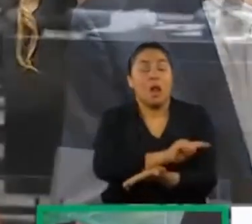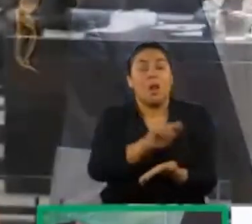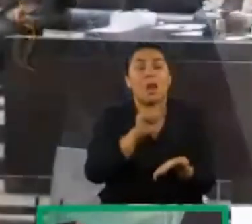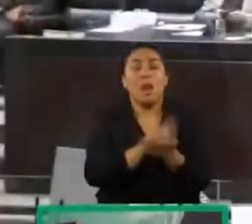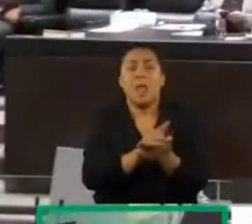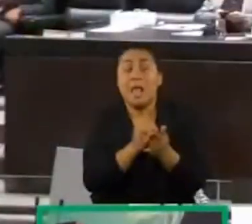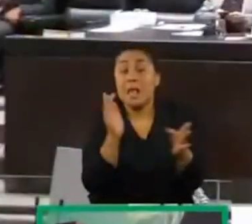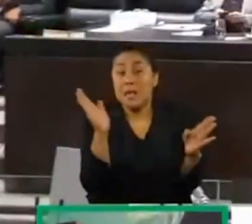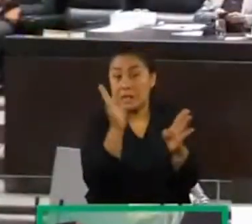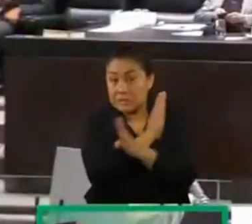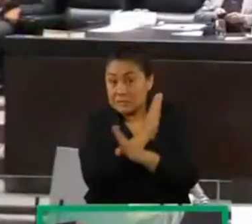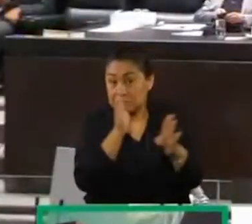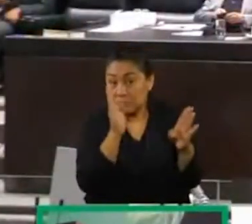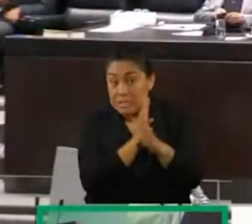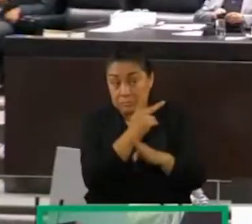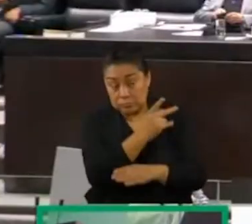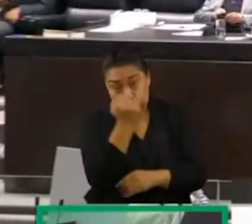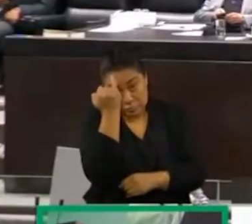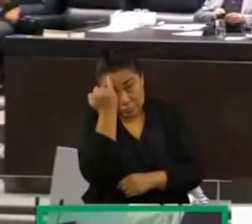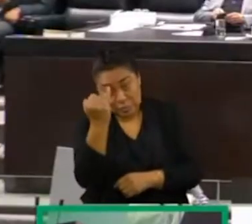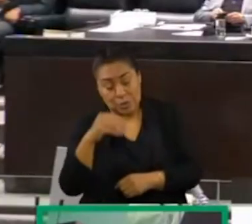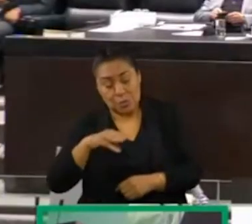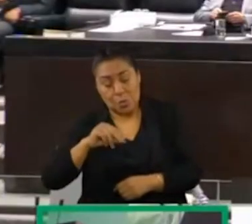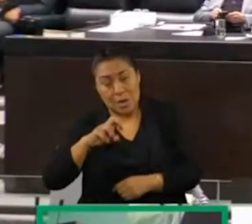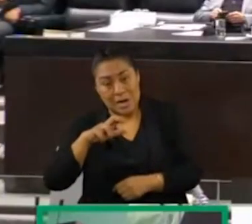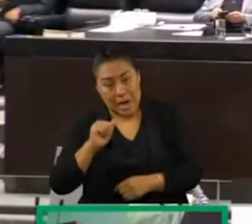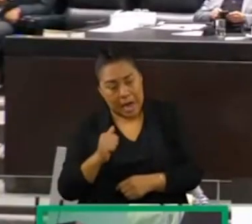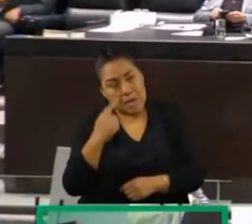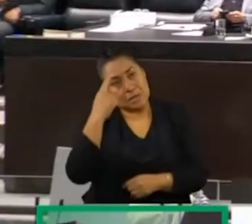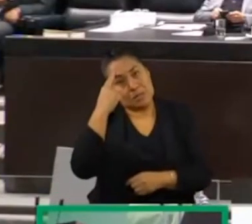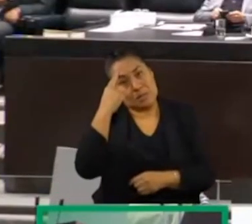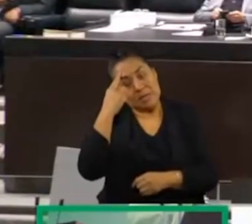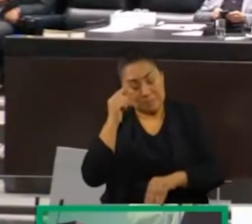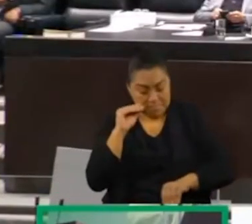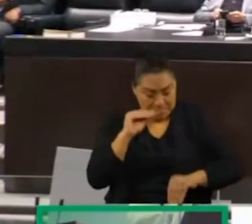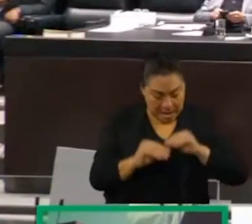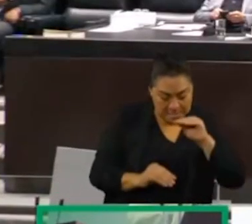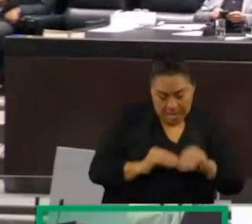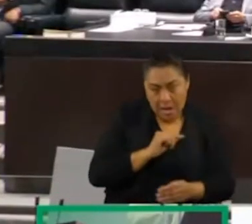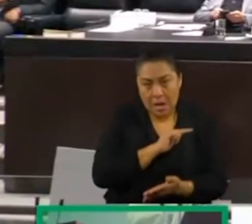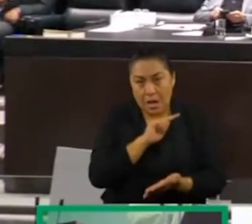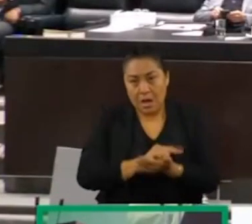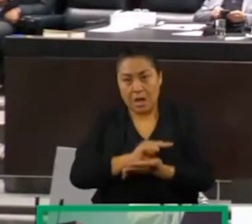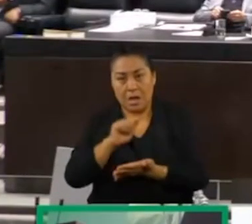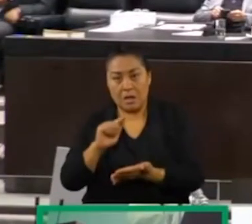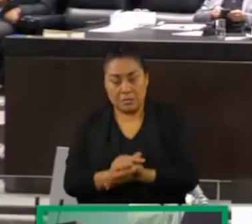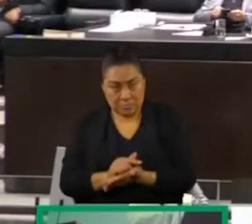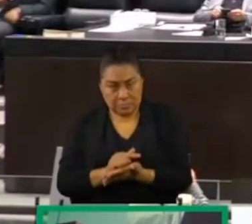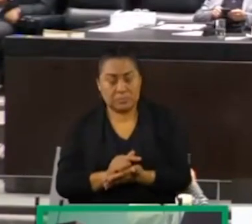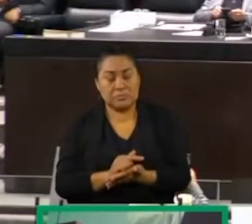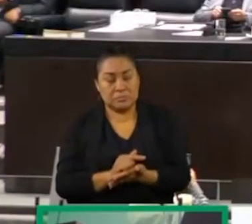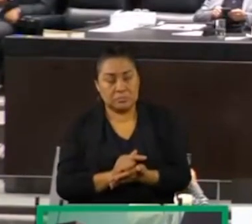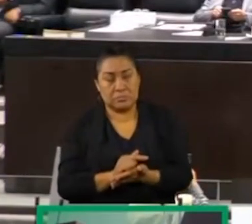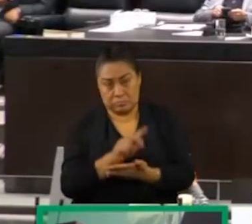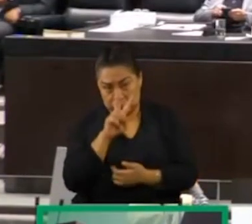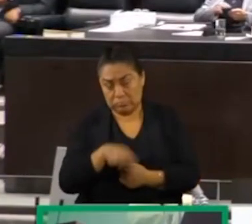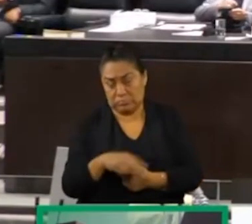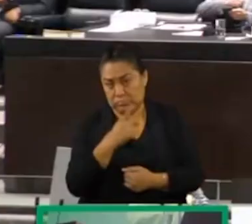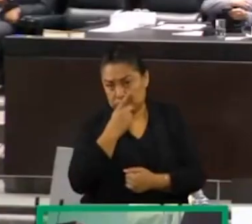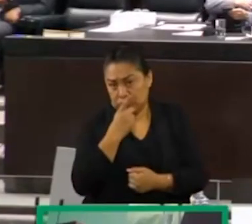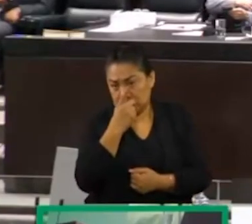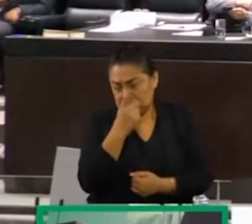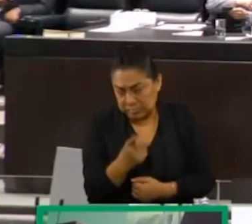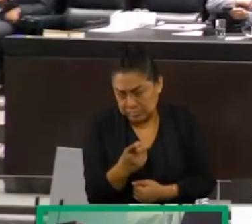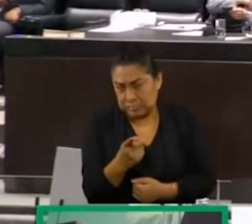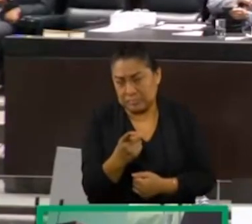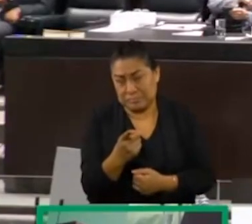que pretende Morena hacer con estas leyes. Por eso decimos que no es